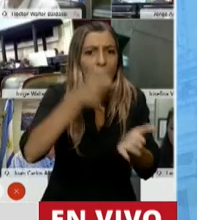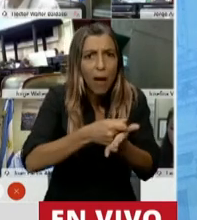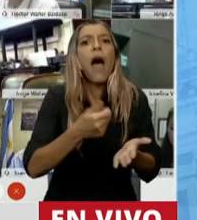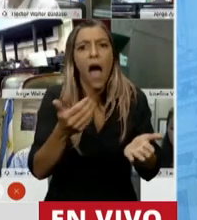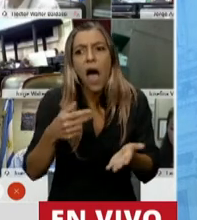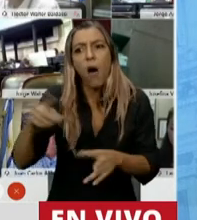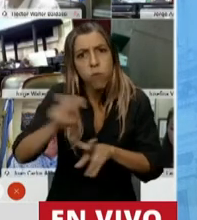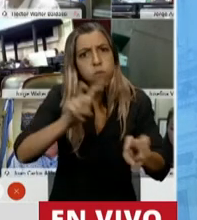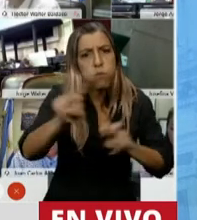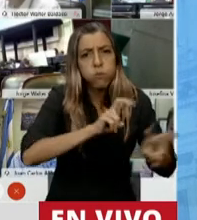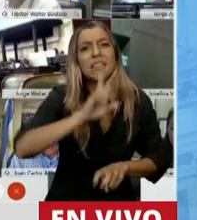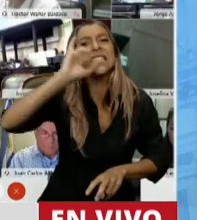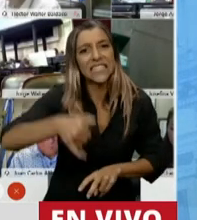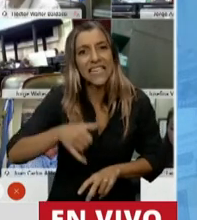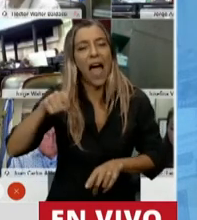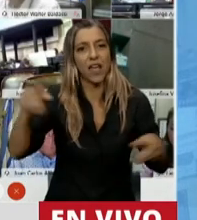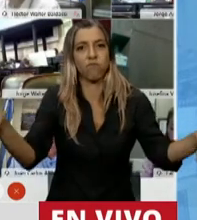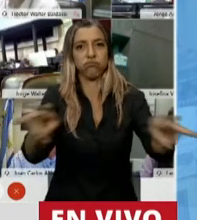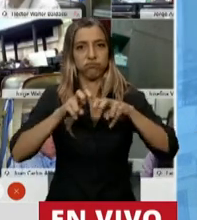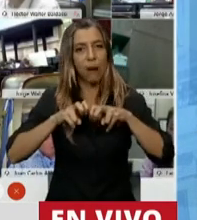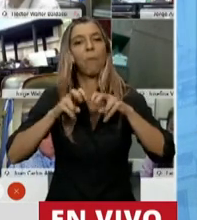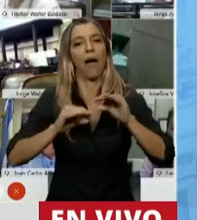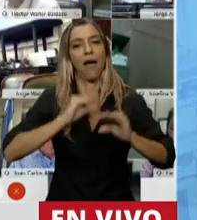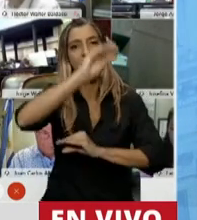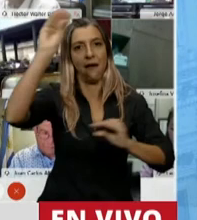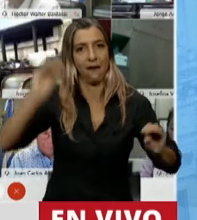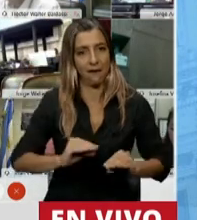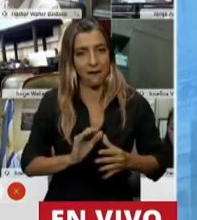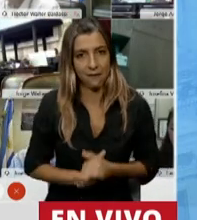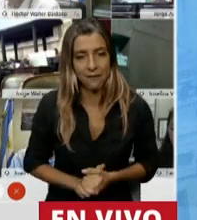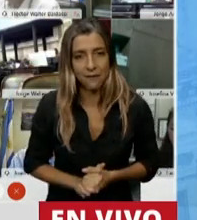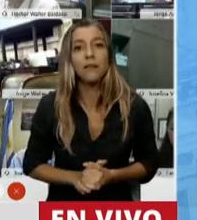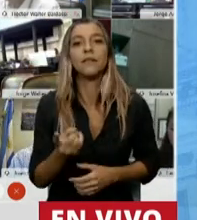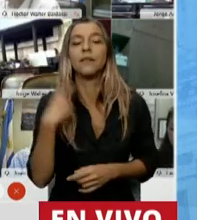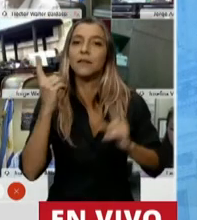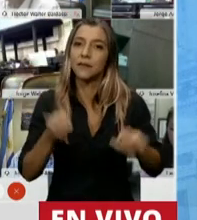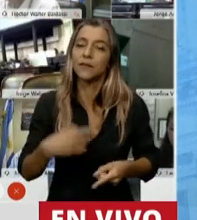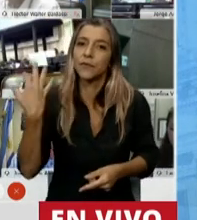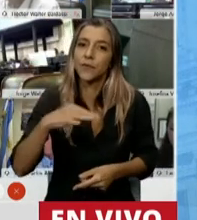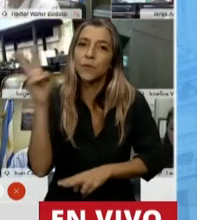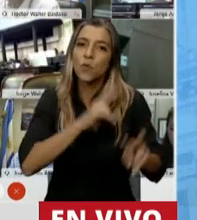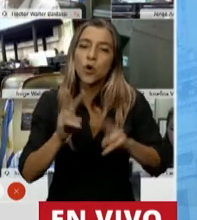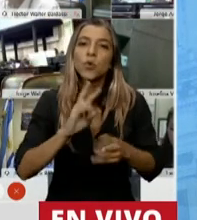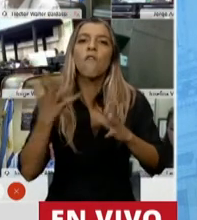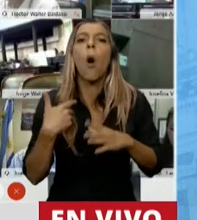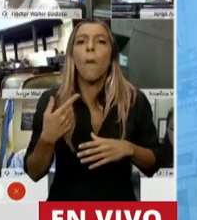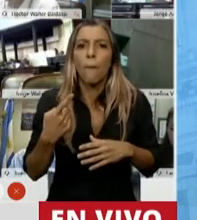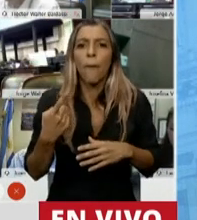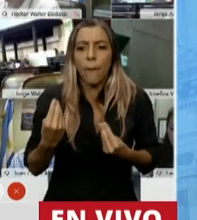distribución correspondiente. Pero también tenemos que dar señales. Pretendemos que la burocracia